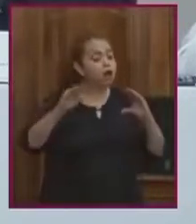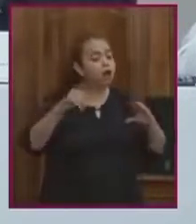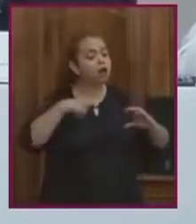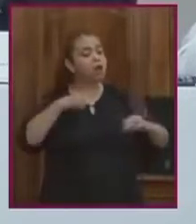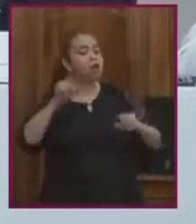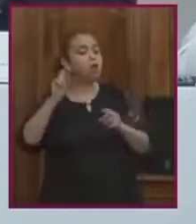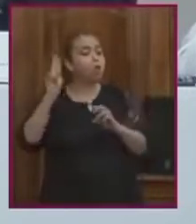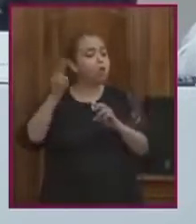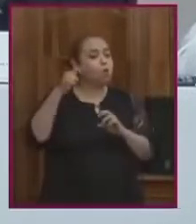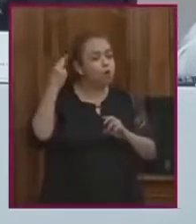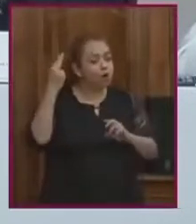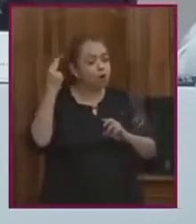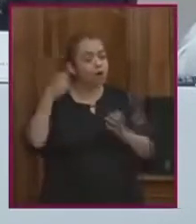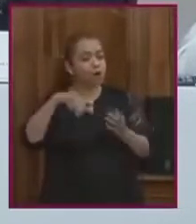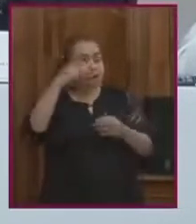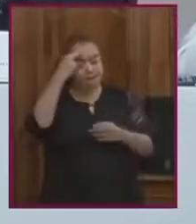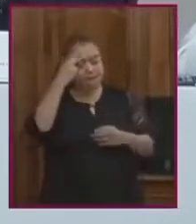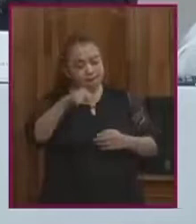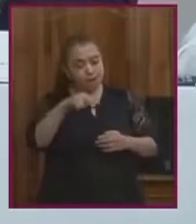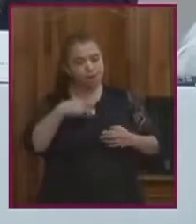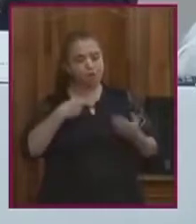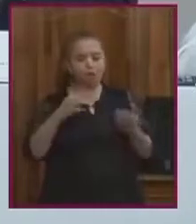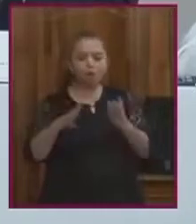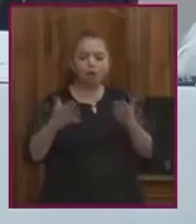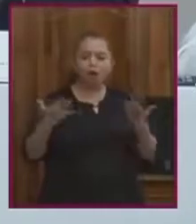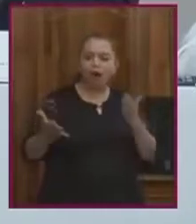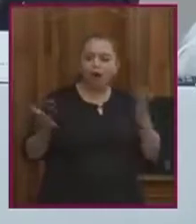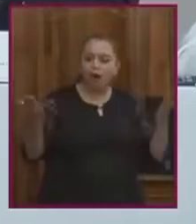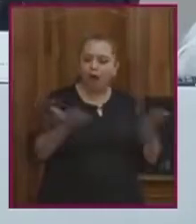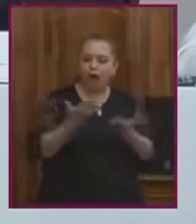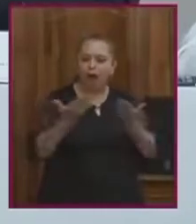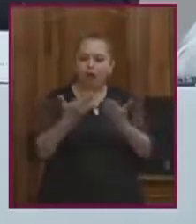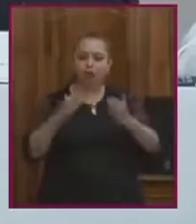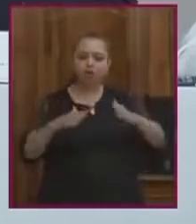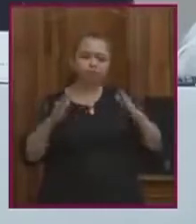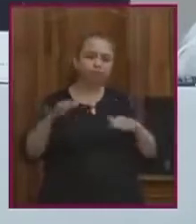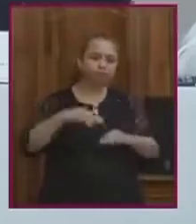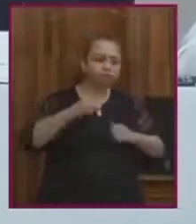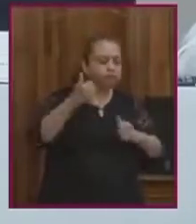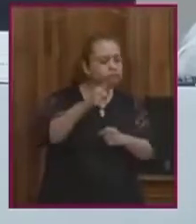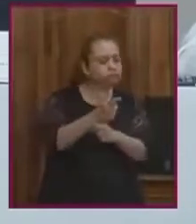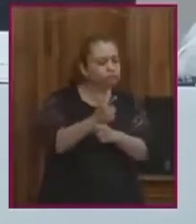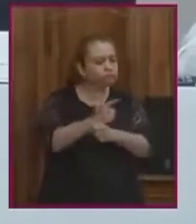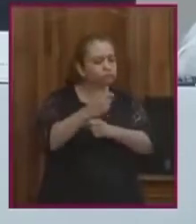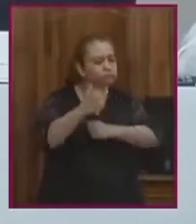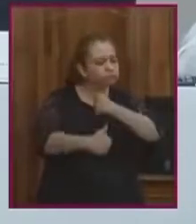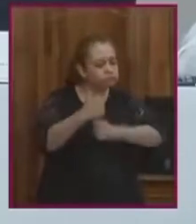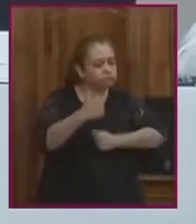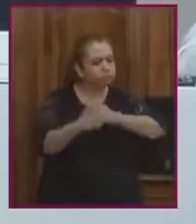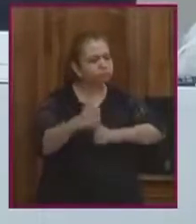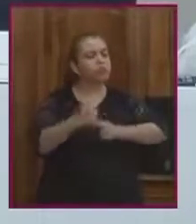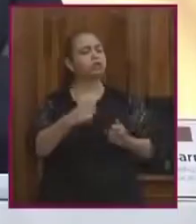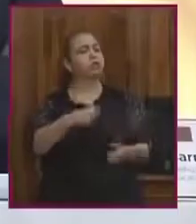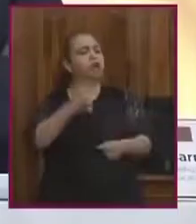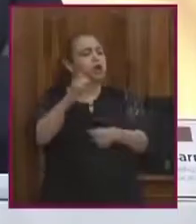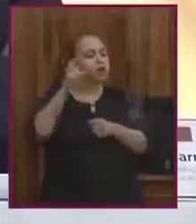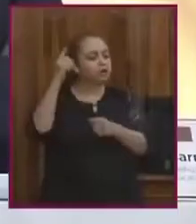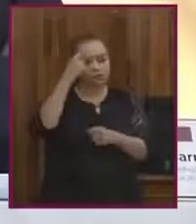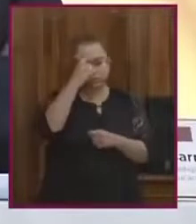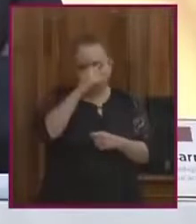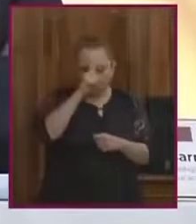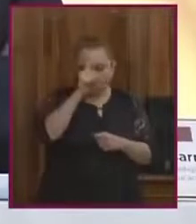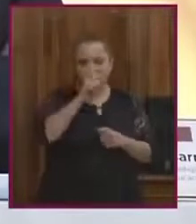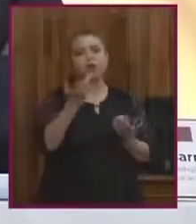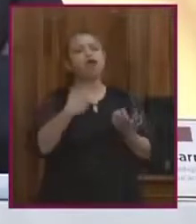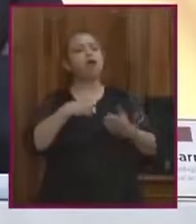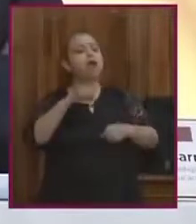Universidad Nacional de México, donde fundó las carreras de Trabajo Social y Auxiliar de Enfermería. La